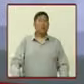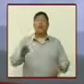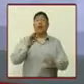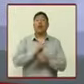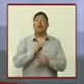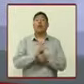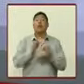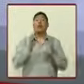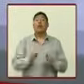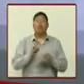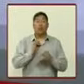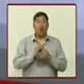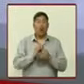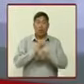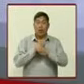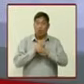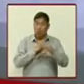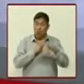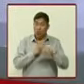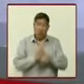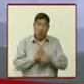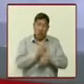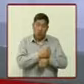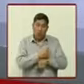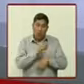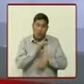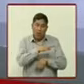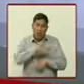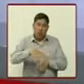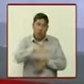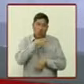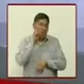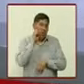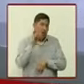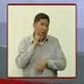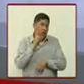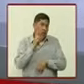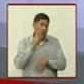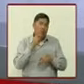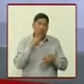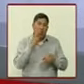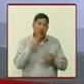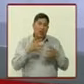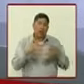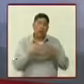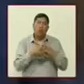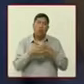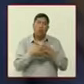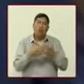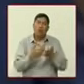El ministro de Obras Públicas responsabilizó al ala evista de la Asamblea por el bloqueo anunciado en Yapacaní.